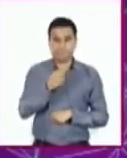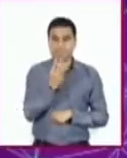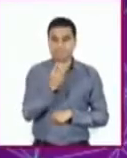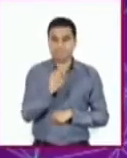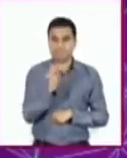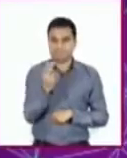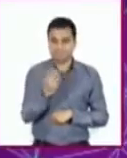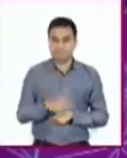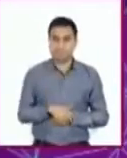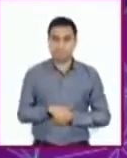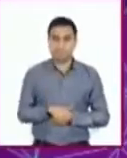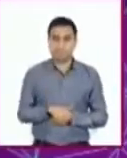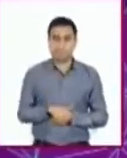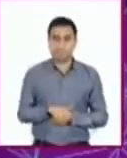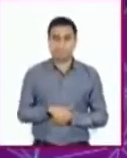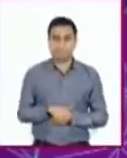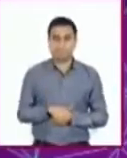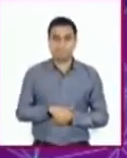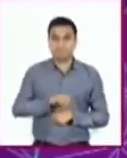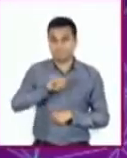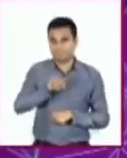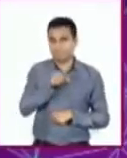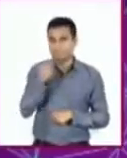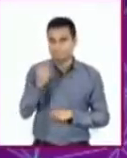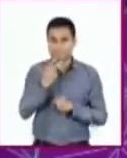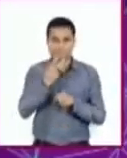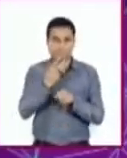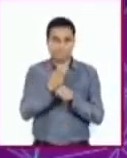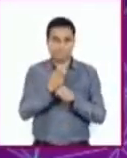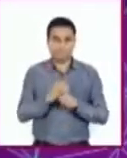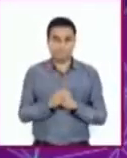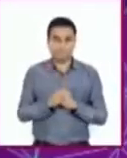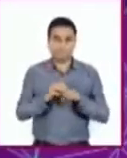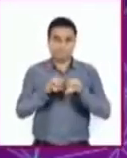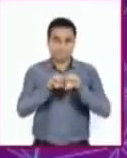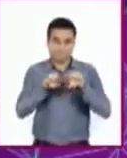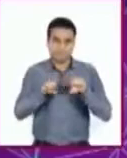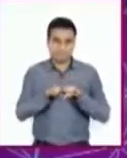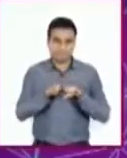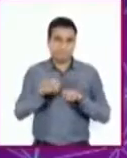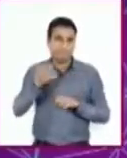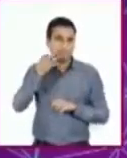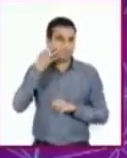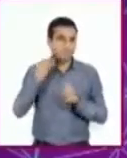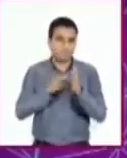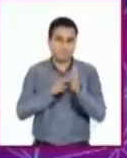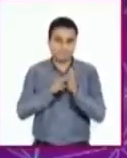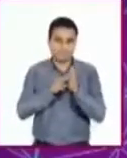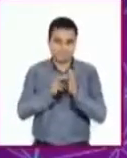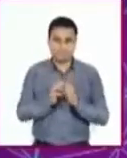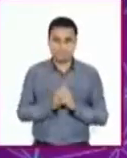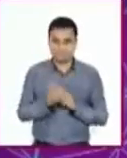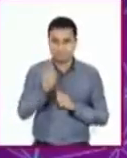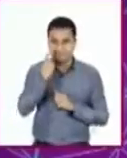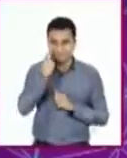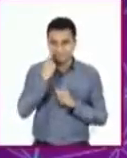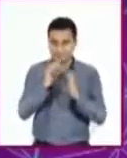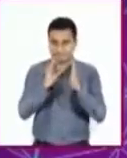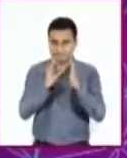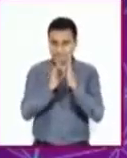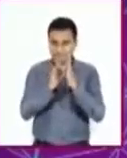enteros 2 décimos negativo. En la segunda columna, el equipo de Panteras tiene las siguientes